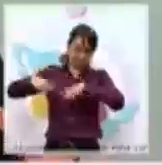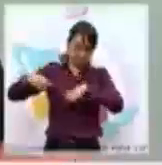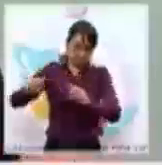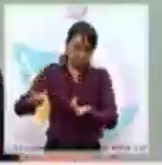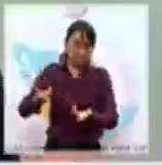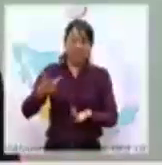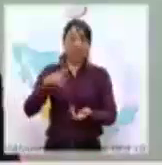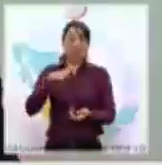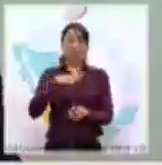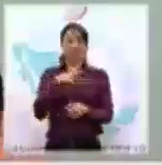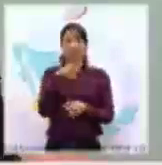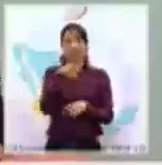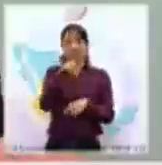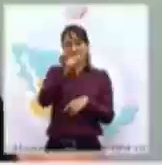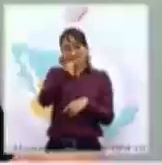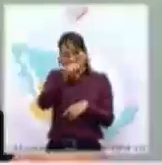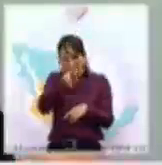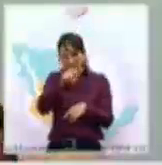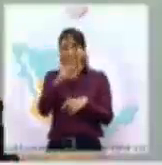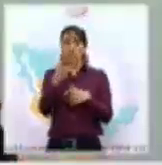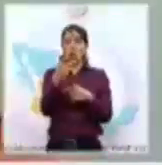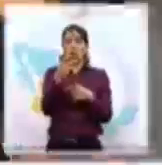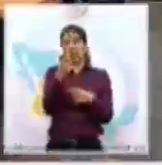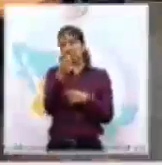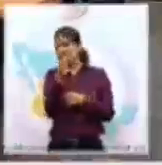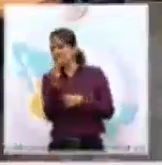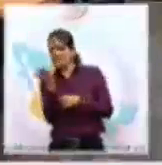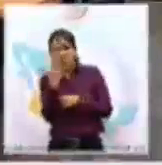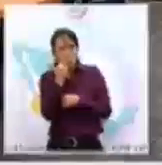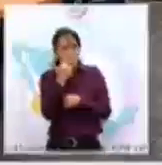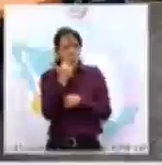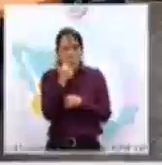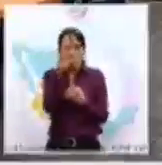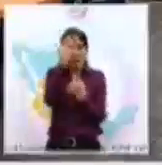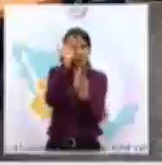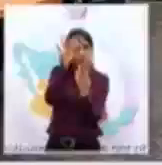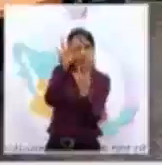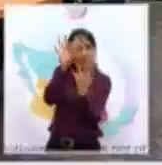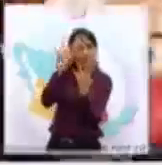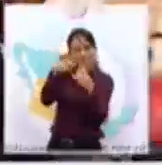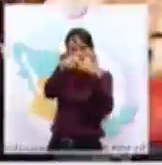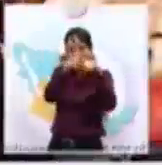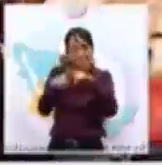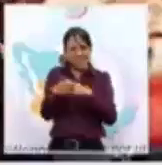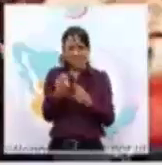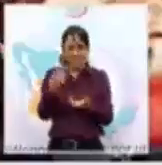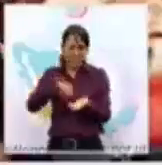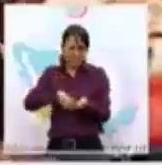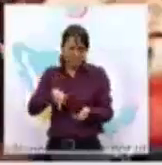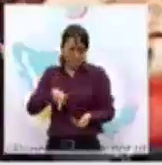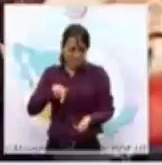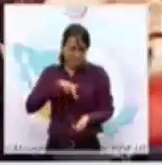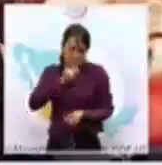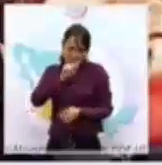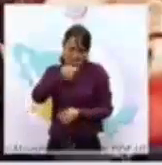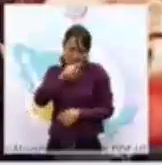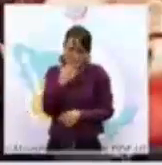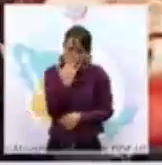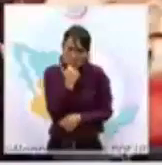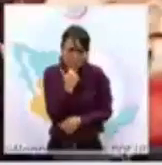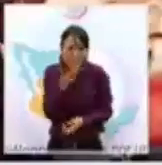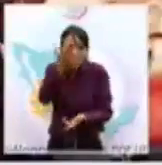un horario para las caricaturas de los niños, o sea, no había muchas otras opciones. Muchos de estos niños tienen opciones desde muy